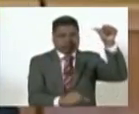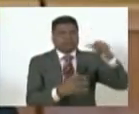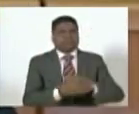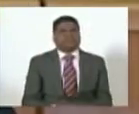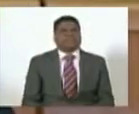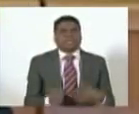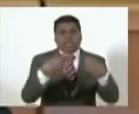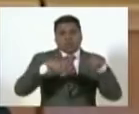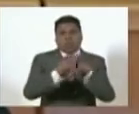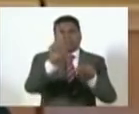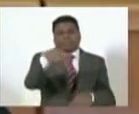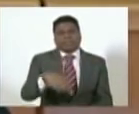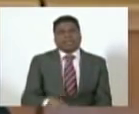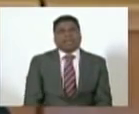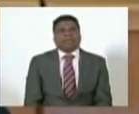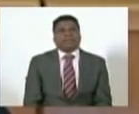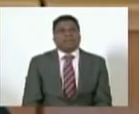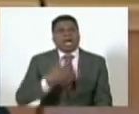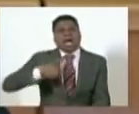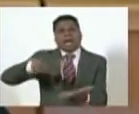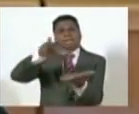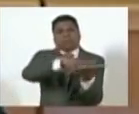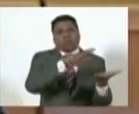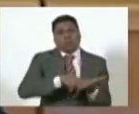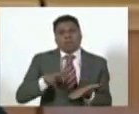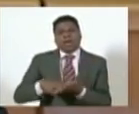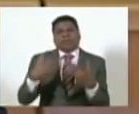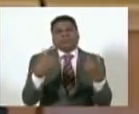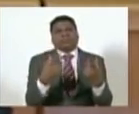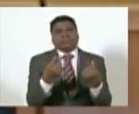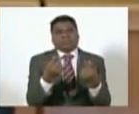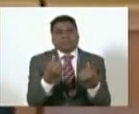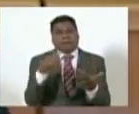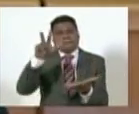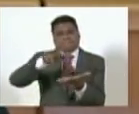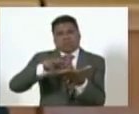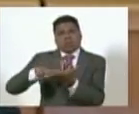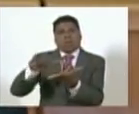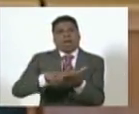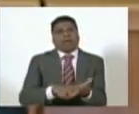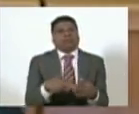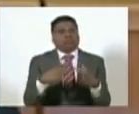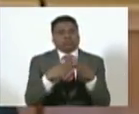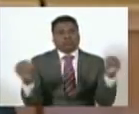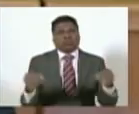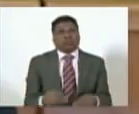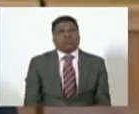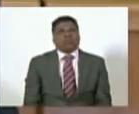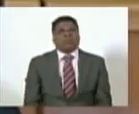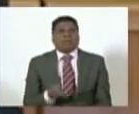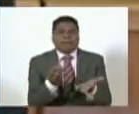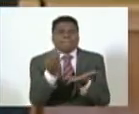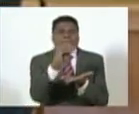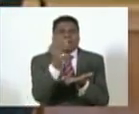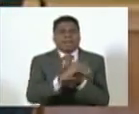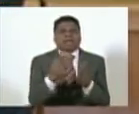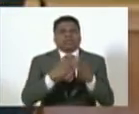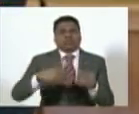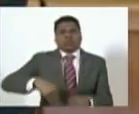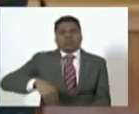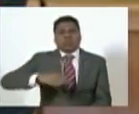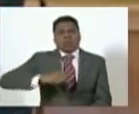Igualmente, le he aprobado los planes y los recursos para aumentar la Policía